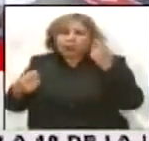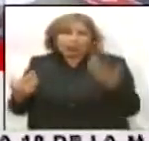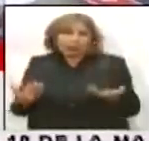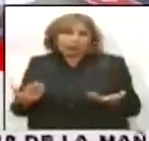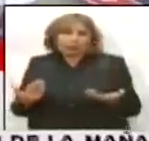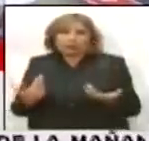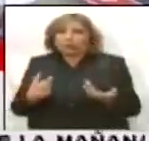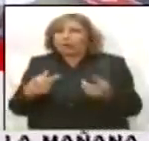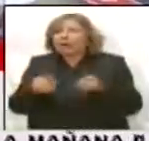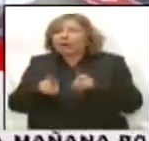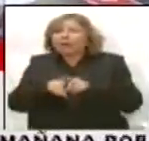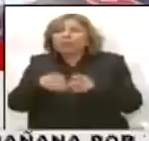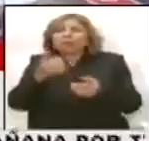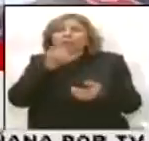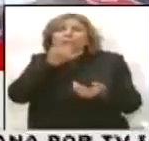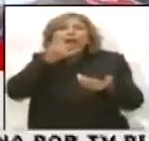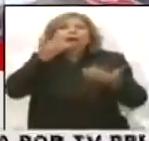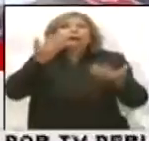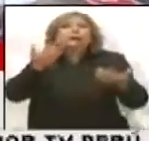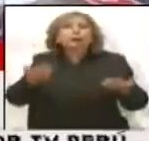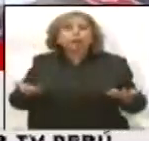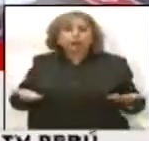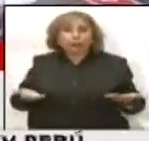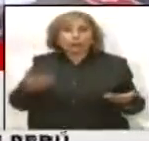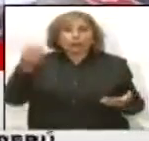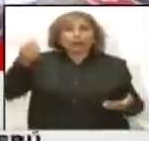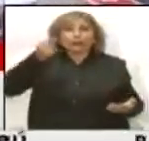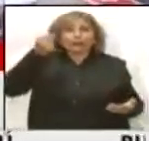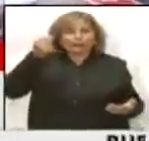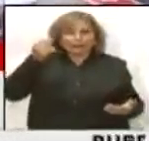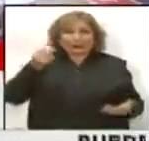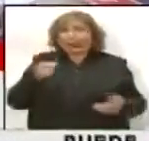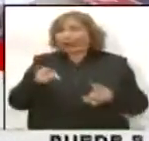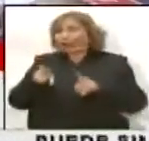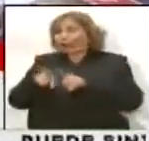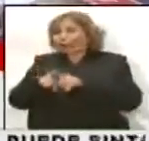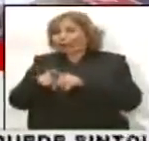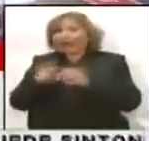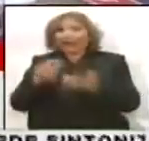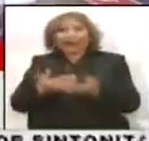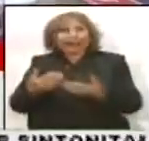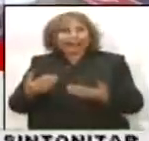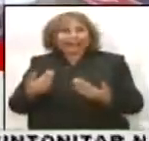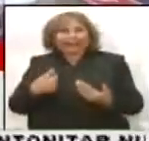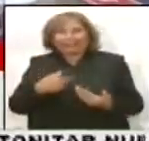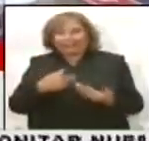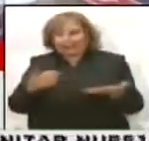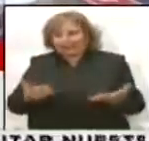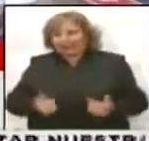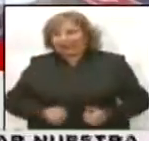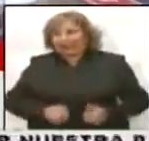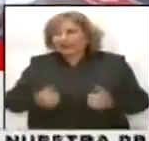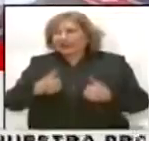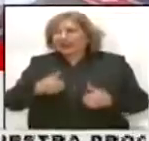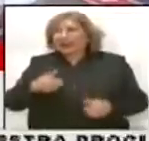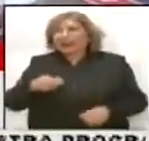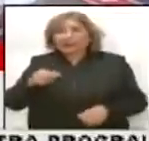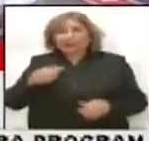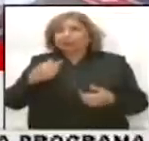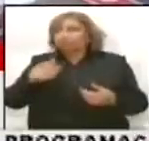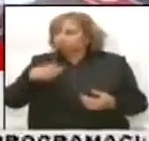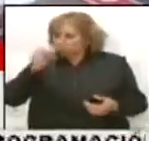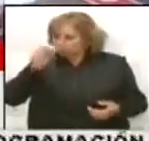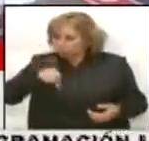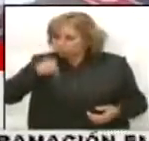olvidar las causas que generaron esa situación, como las causas en el caso de lo que vivió nuestro país. Entonces, sí creo que es